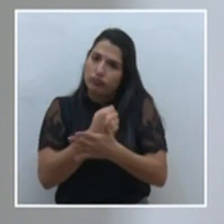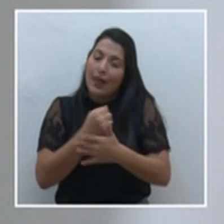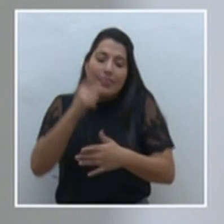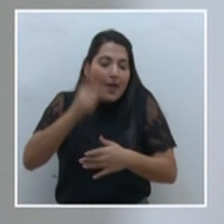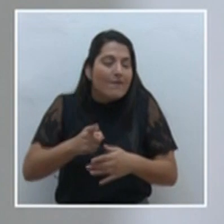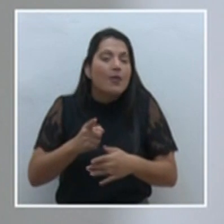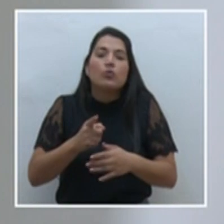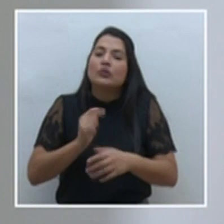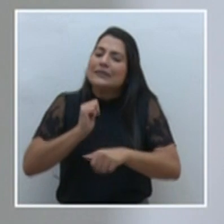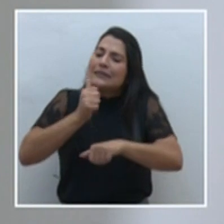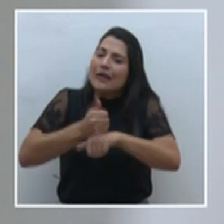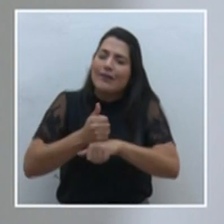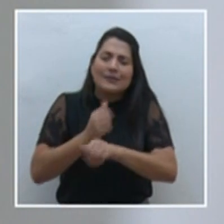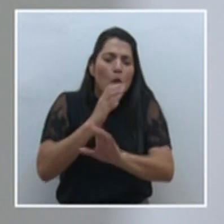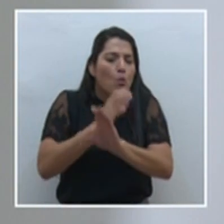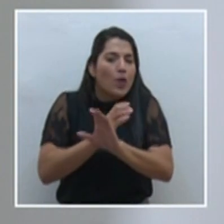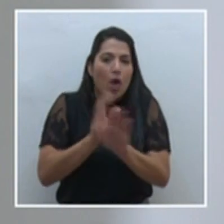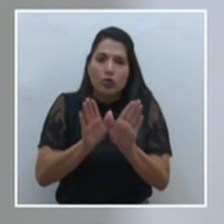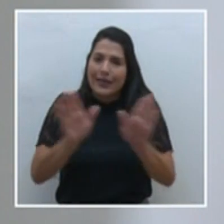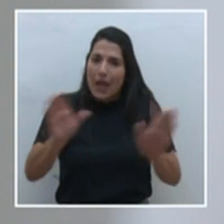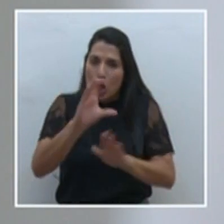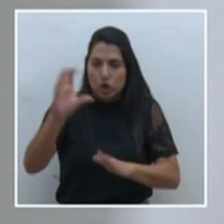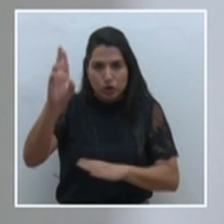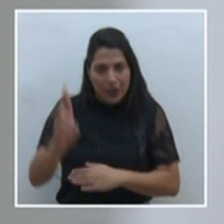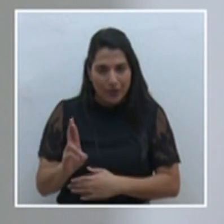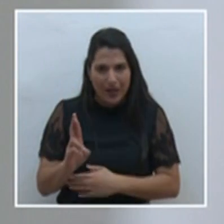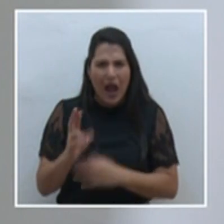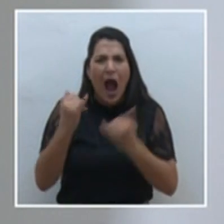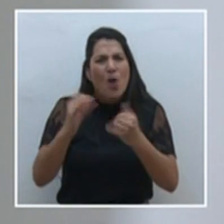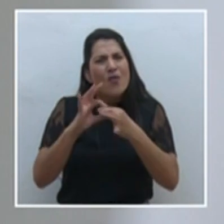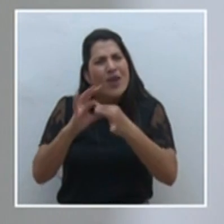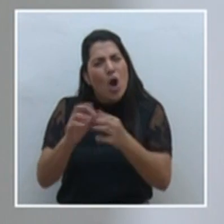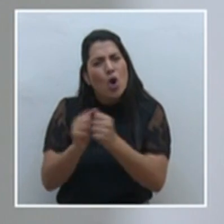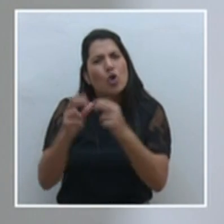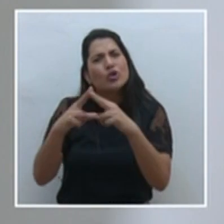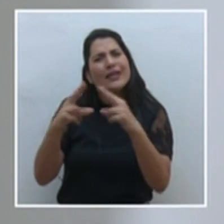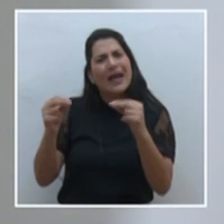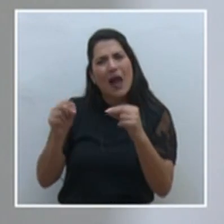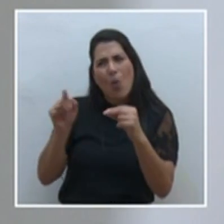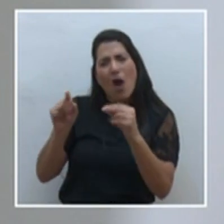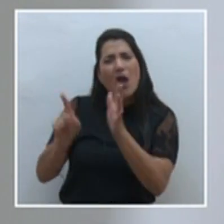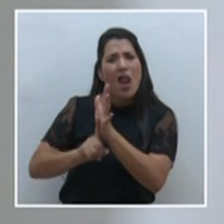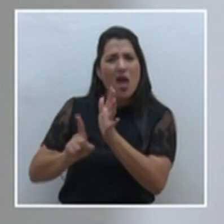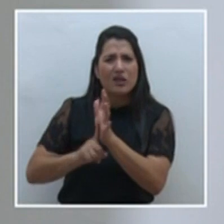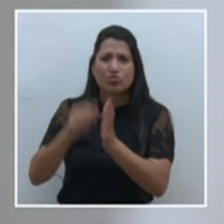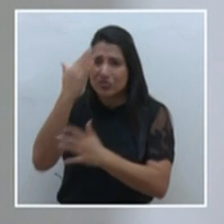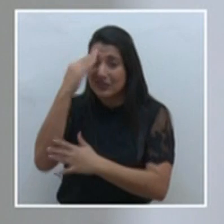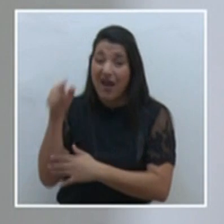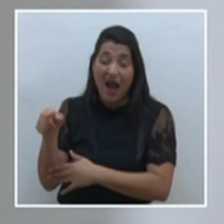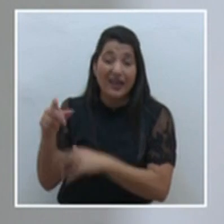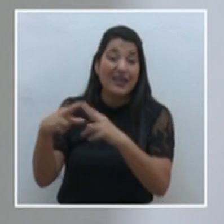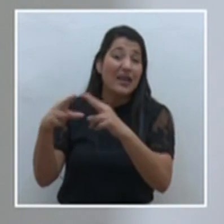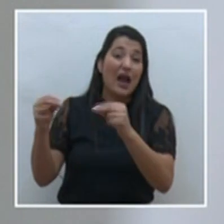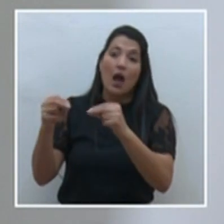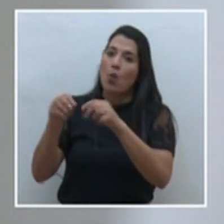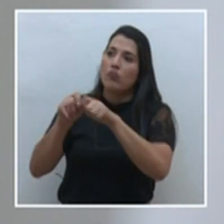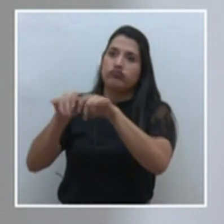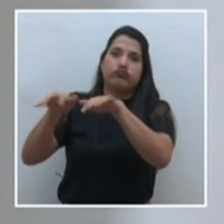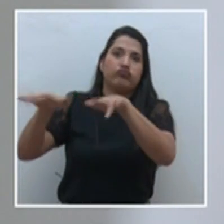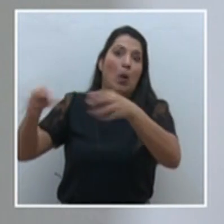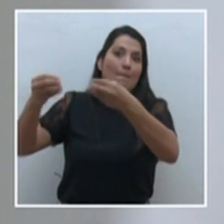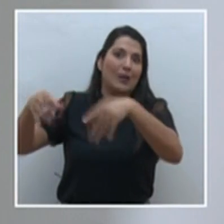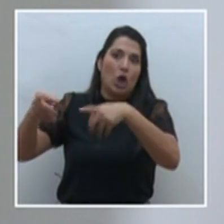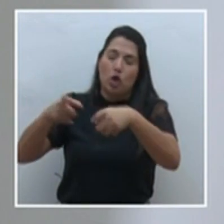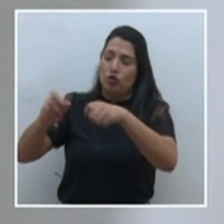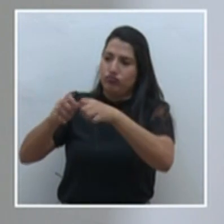las medidas a nivel nacional. El nivel de alerta con respecto a Nicaragua, pues ya sabemos, hay una transmisión comunitaria importante, y yo